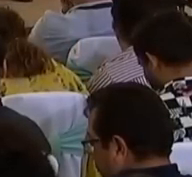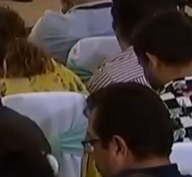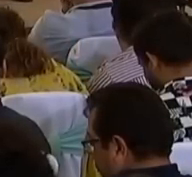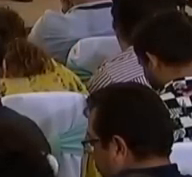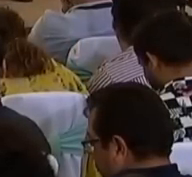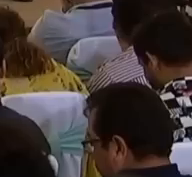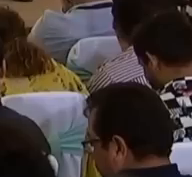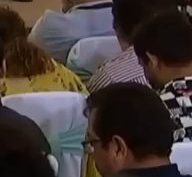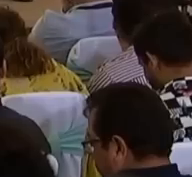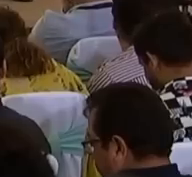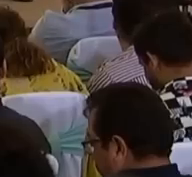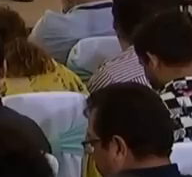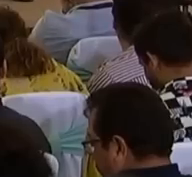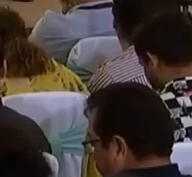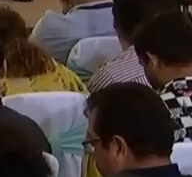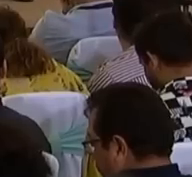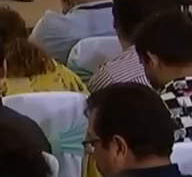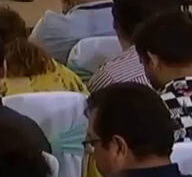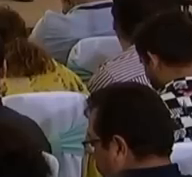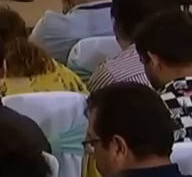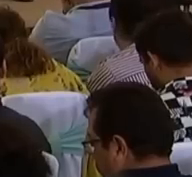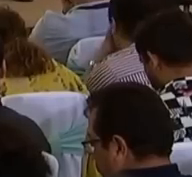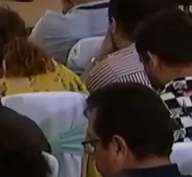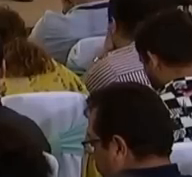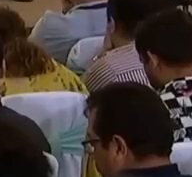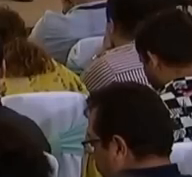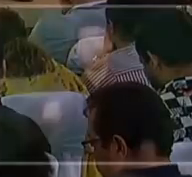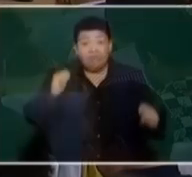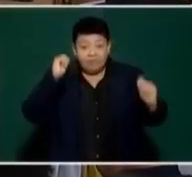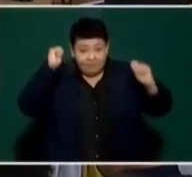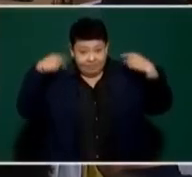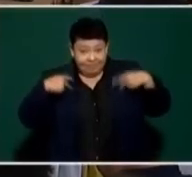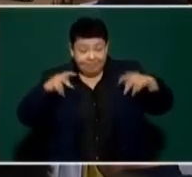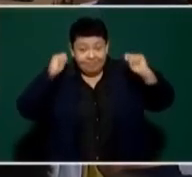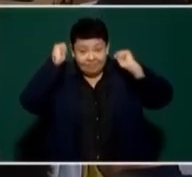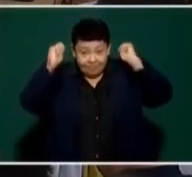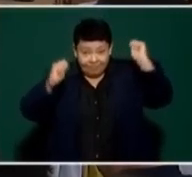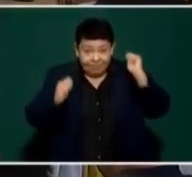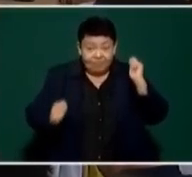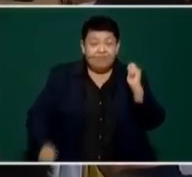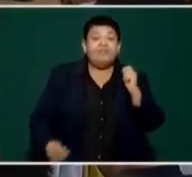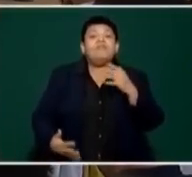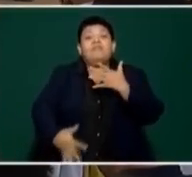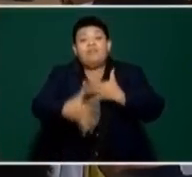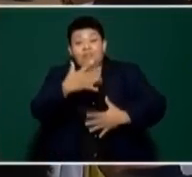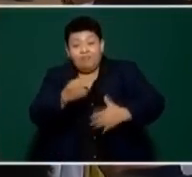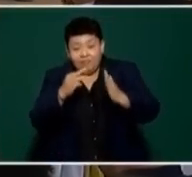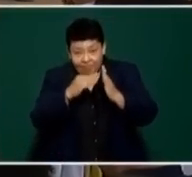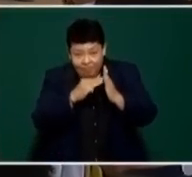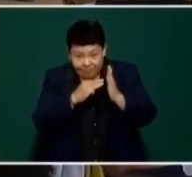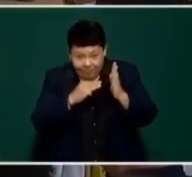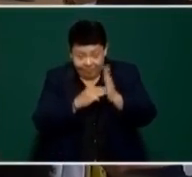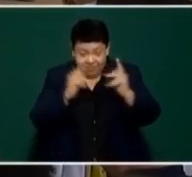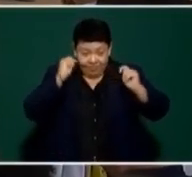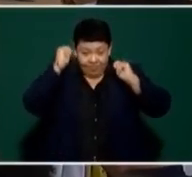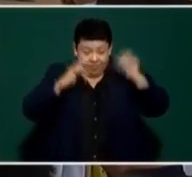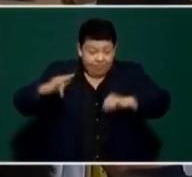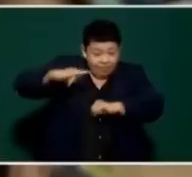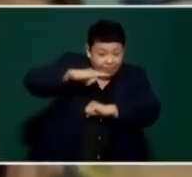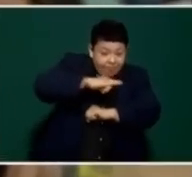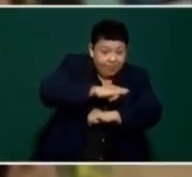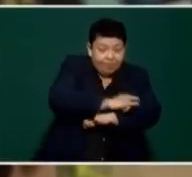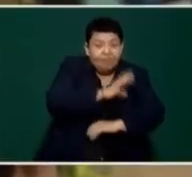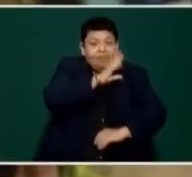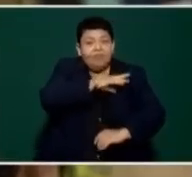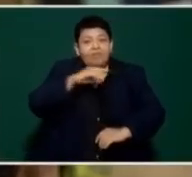lado depredador. Resulta que los turistas, los 15 millones de turistas que llegan al aeropuerto de Cancún, prefirieron quedarse en